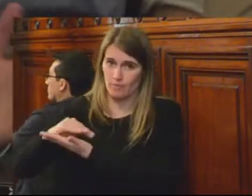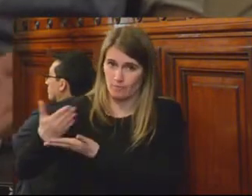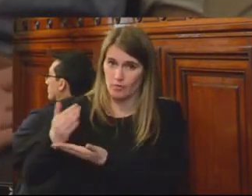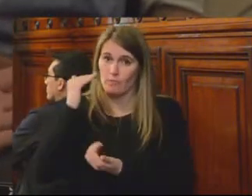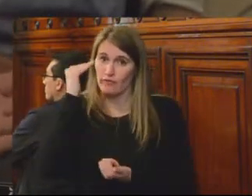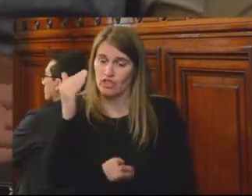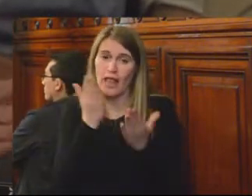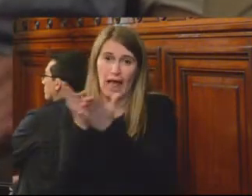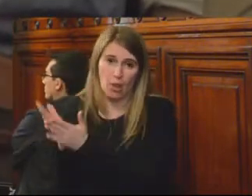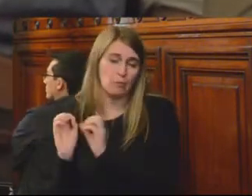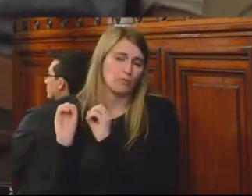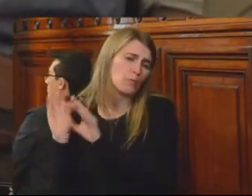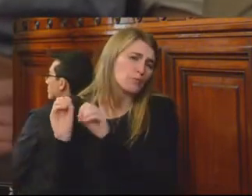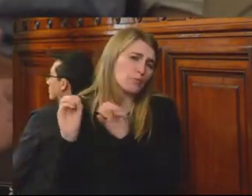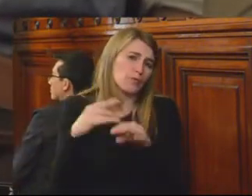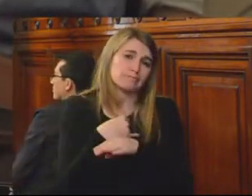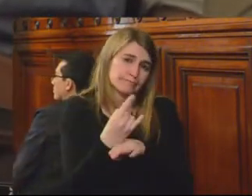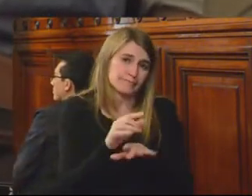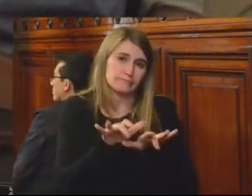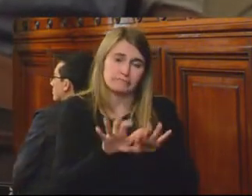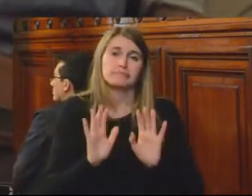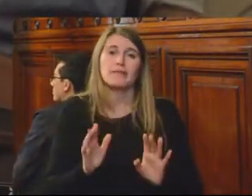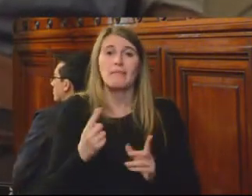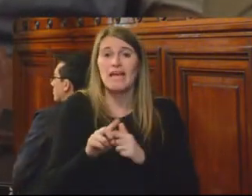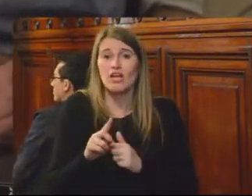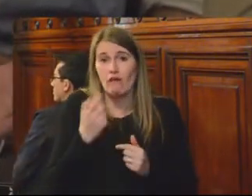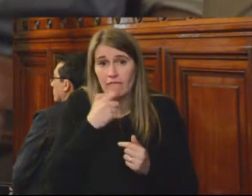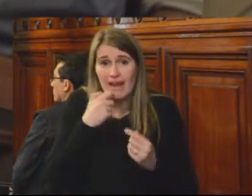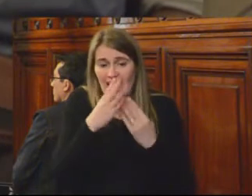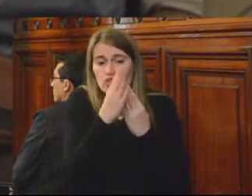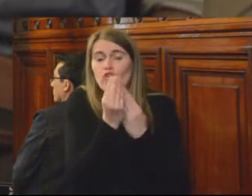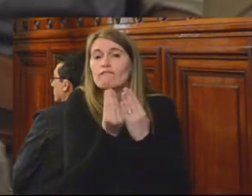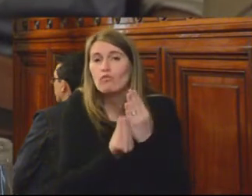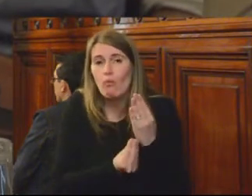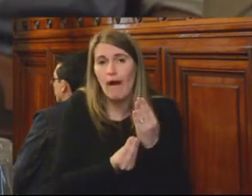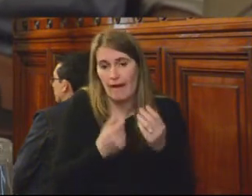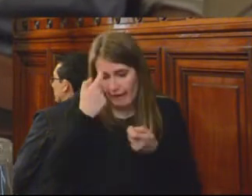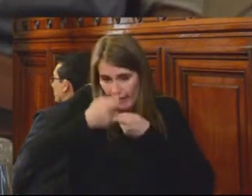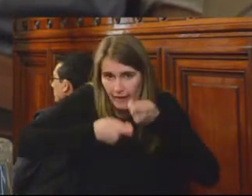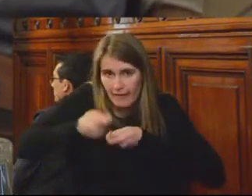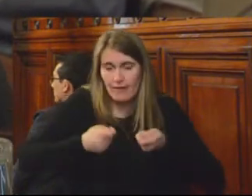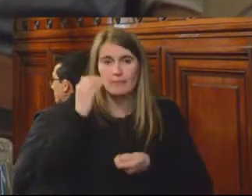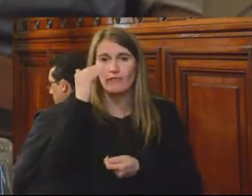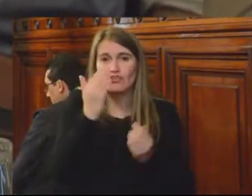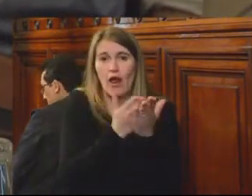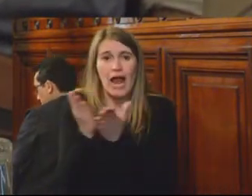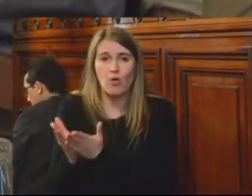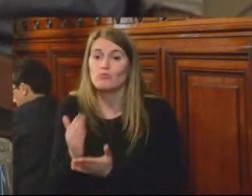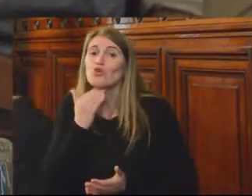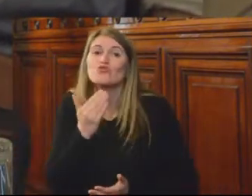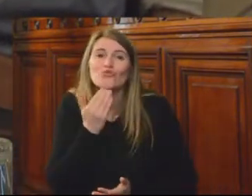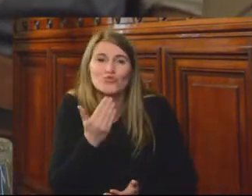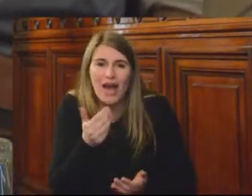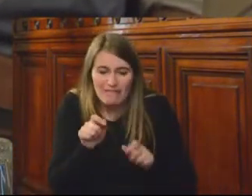si efectivamente no participamos o no trabajamos en software educativo importante, o nuestros profesores o nuestros alumnos no saben cómo